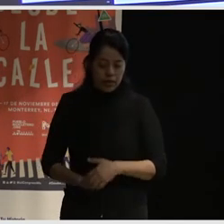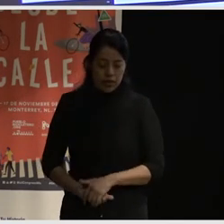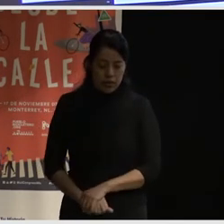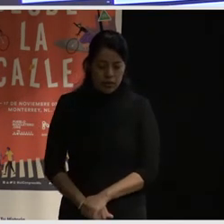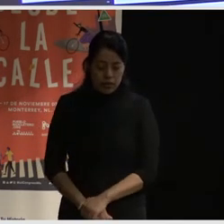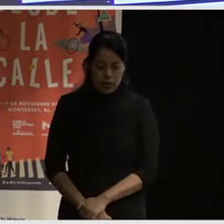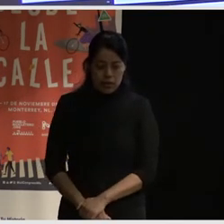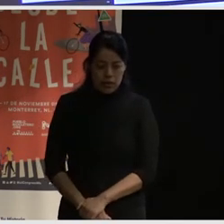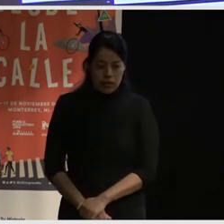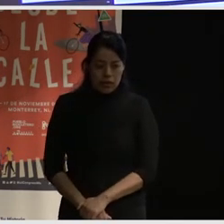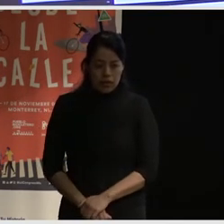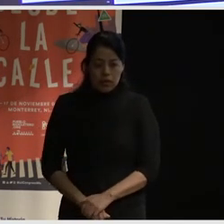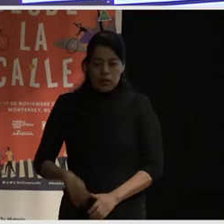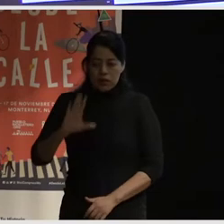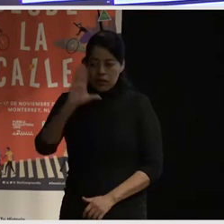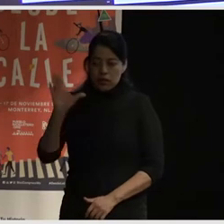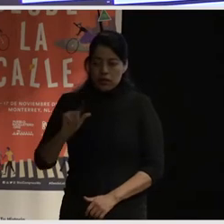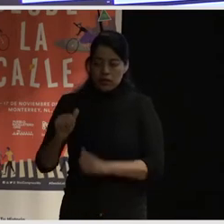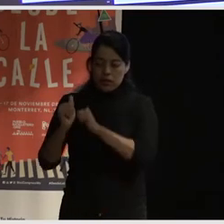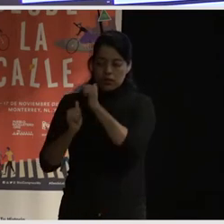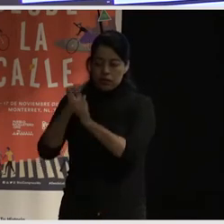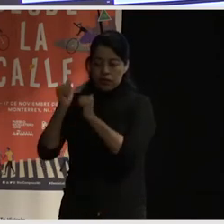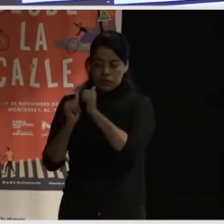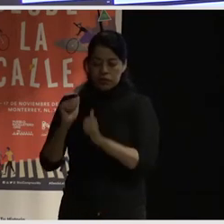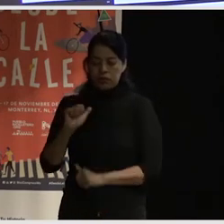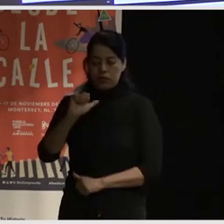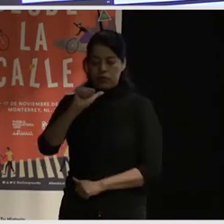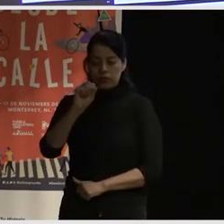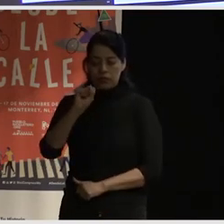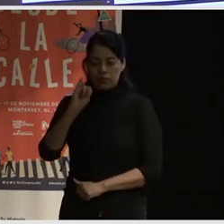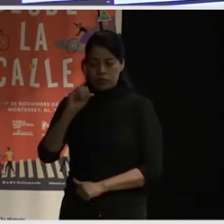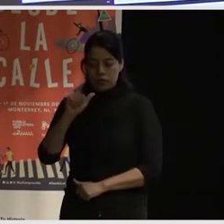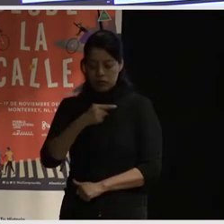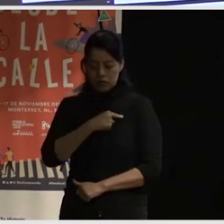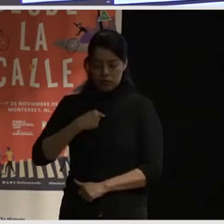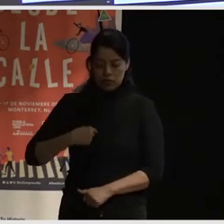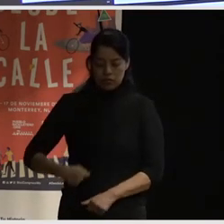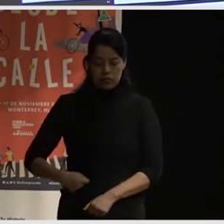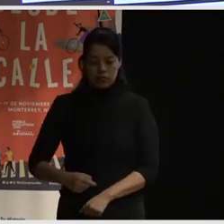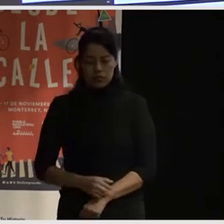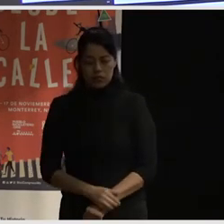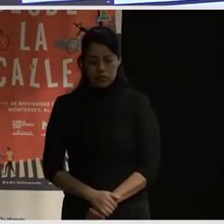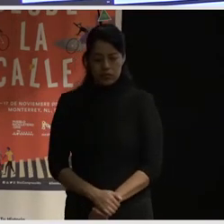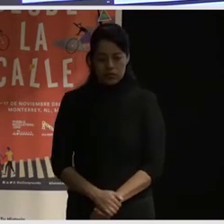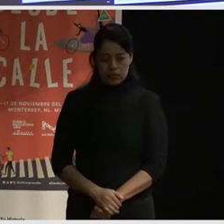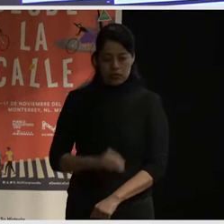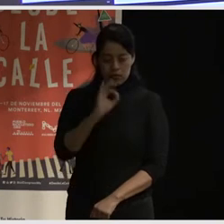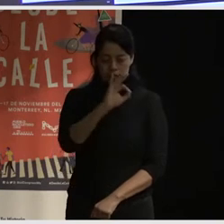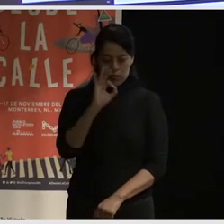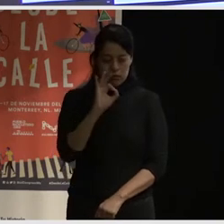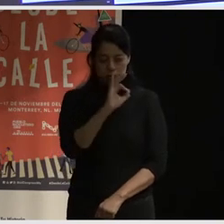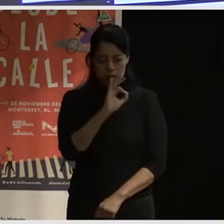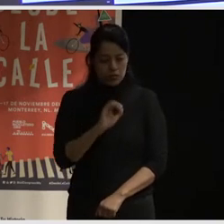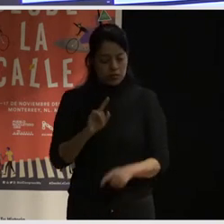en áfrica vean hacia china por particularidades